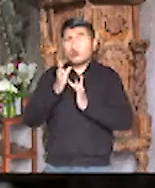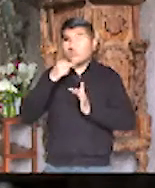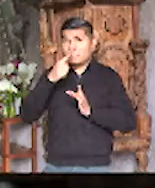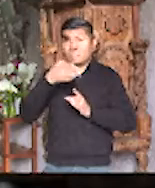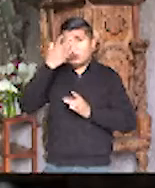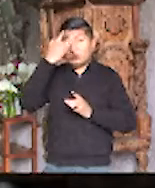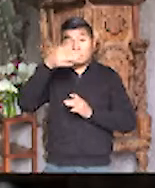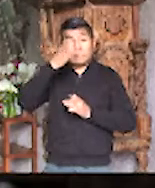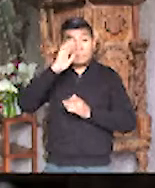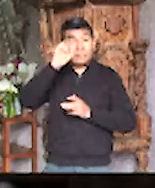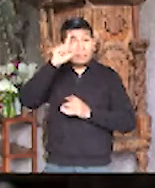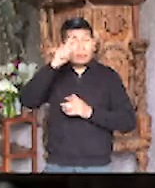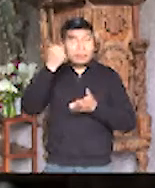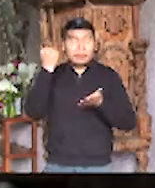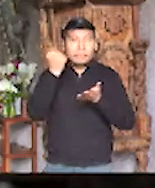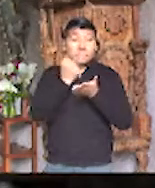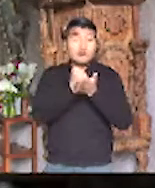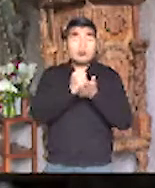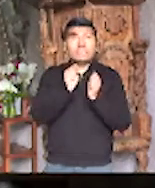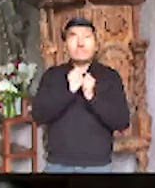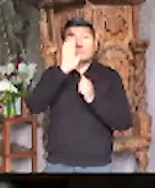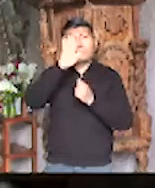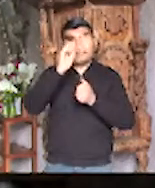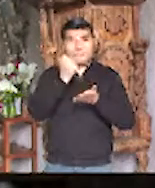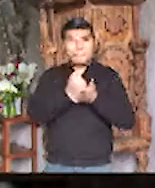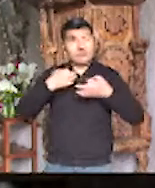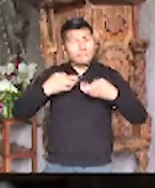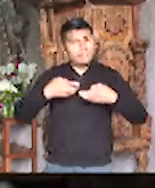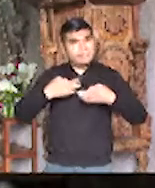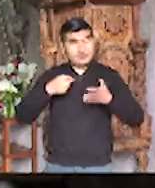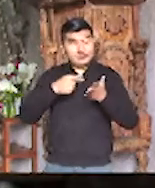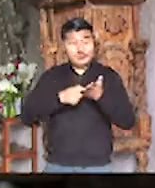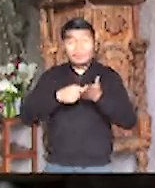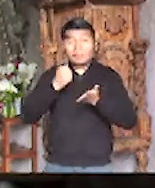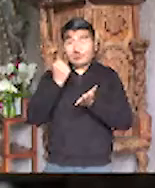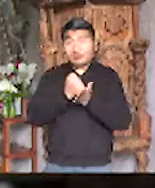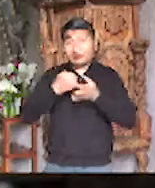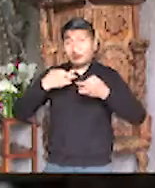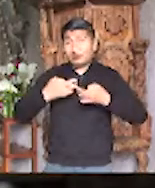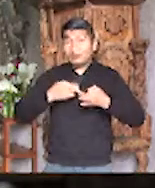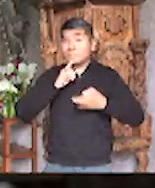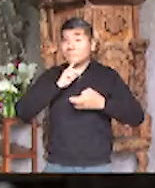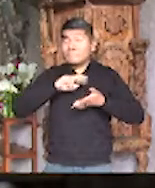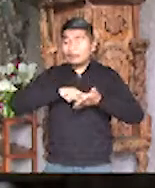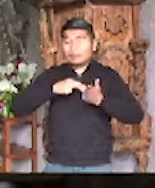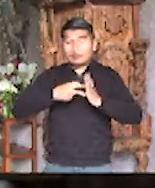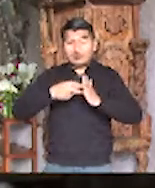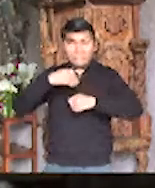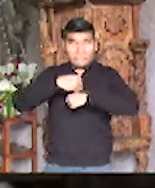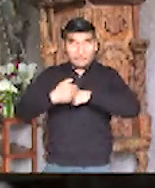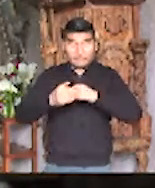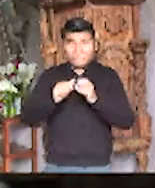dios le ha marcado con su sello y este sello es el pan partido